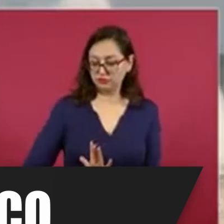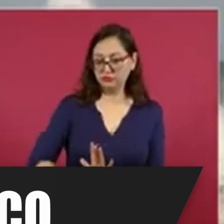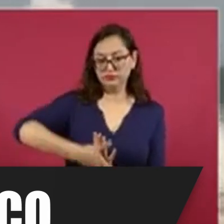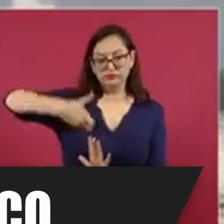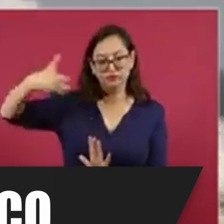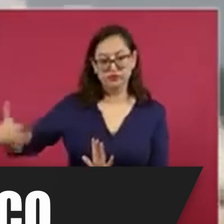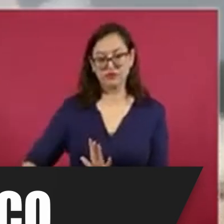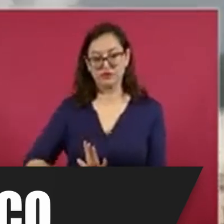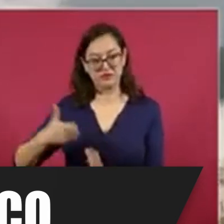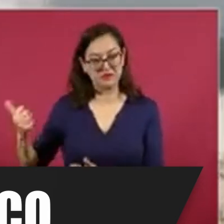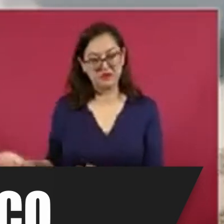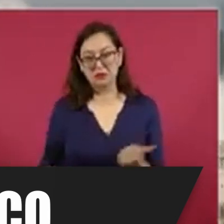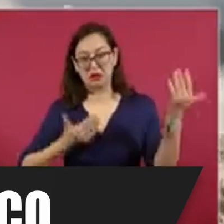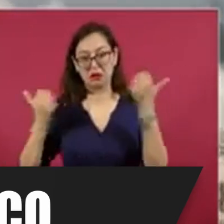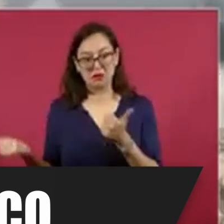de